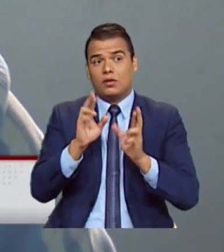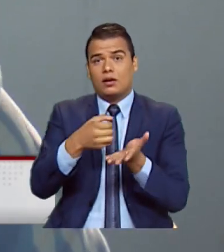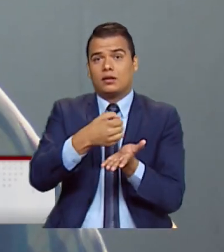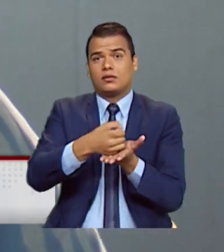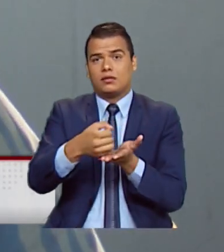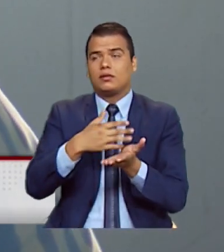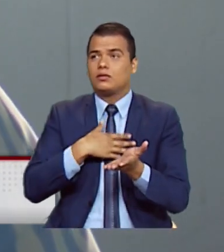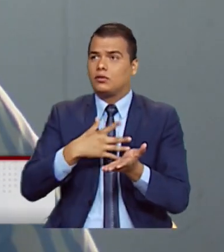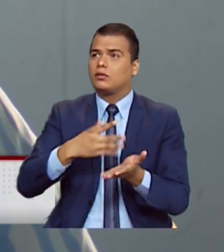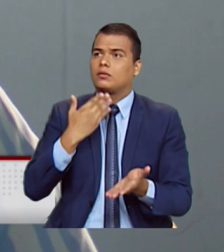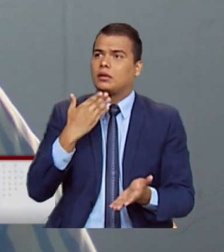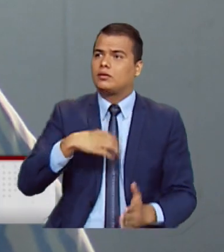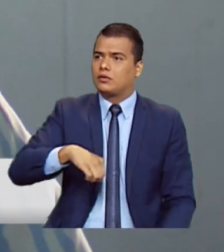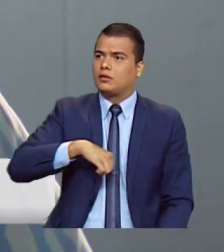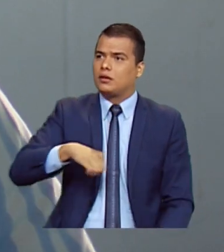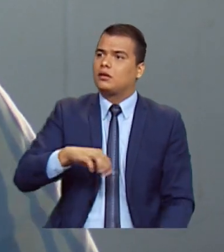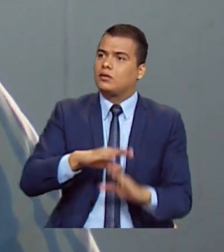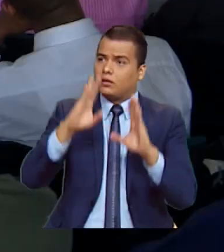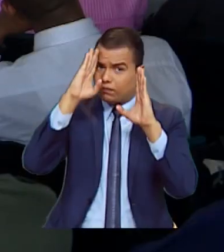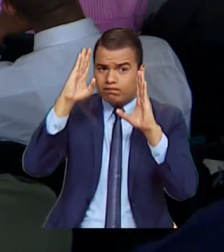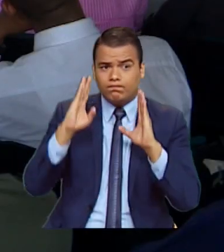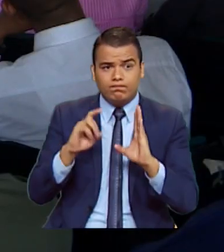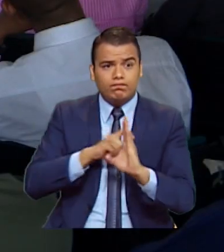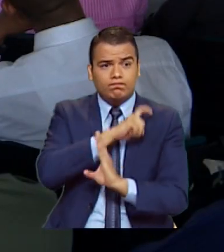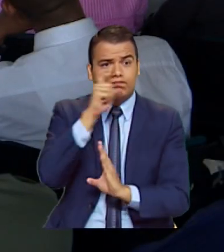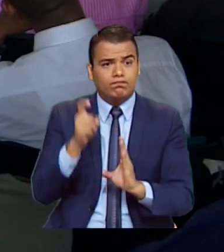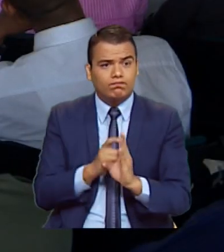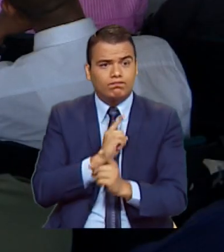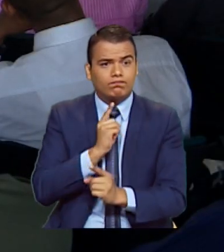acepte su derecho de petición y sea atendido favorablemente es su requerimiento